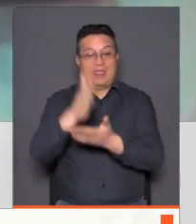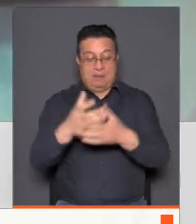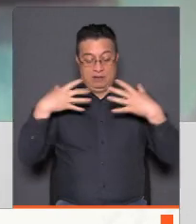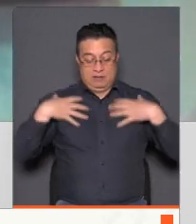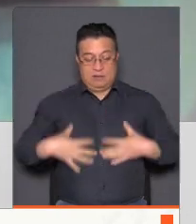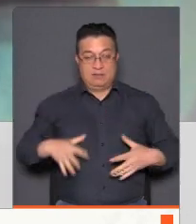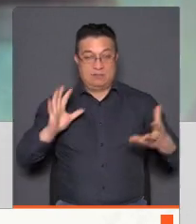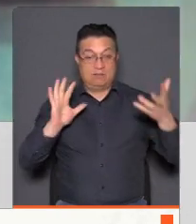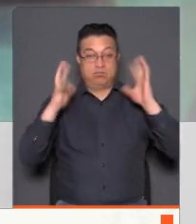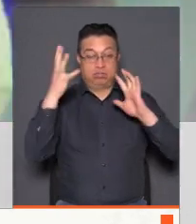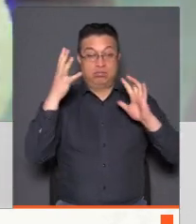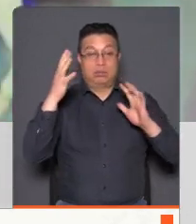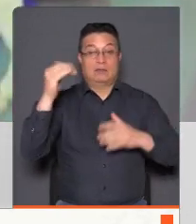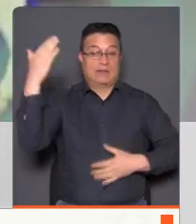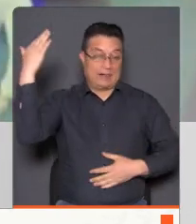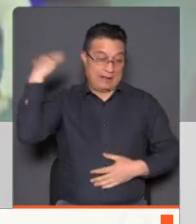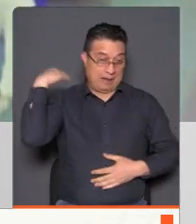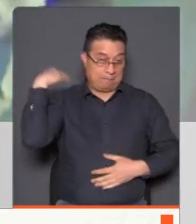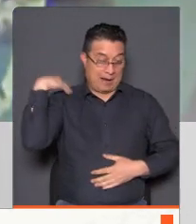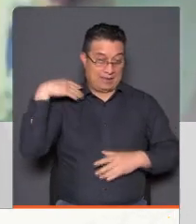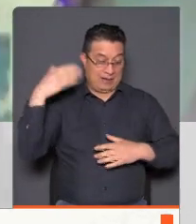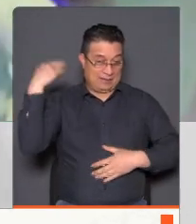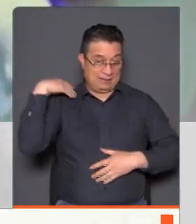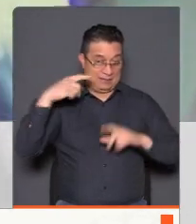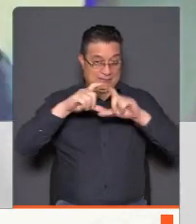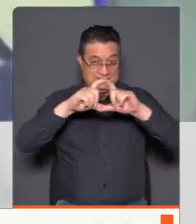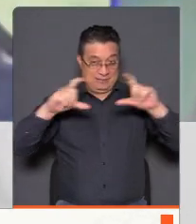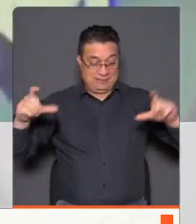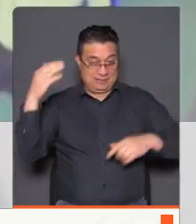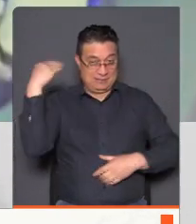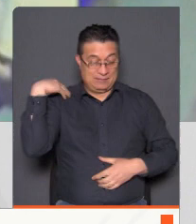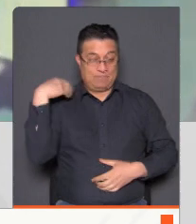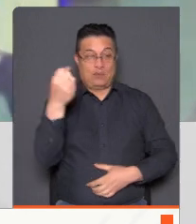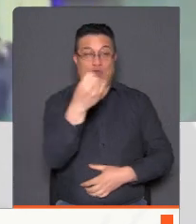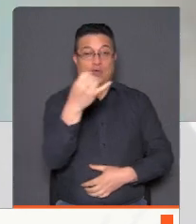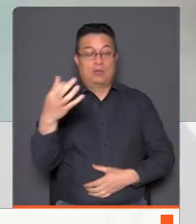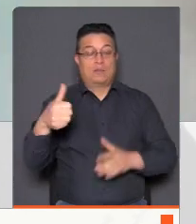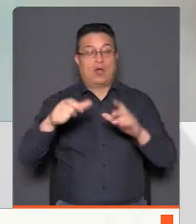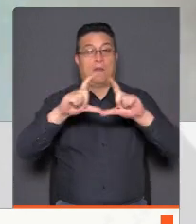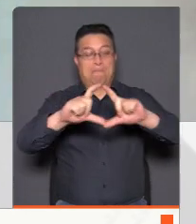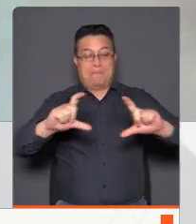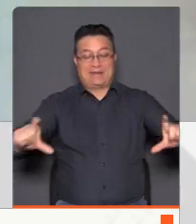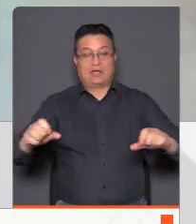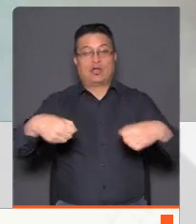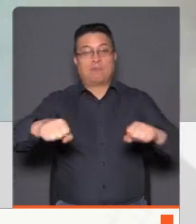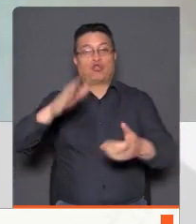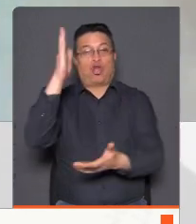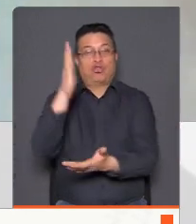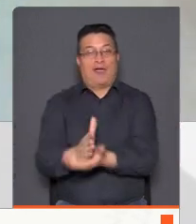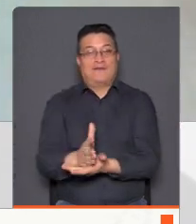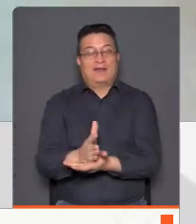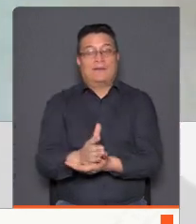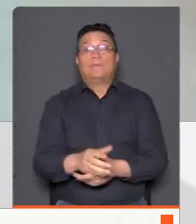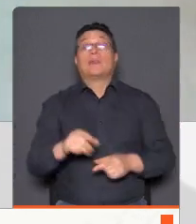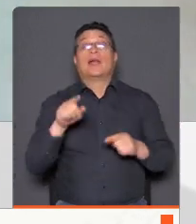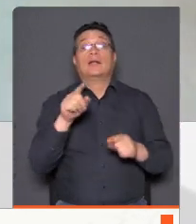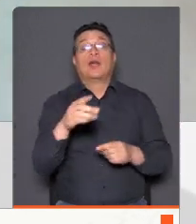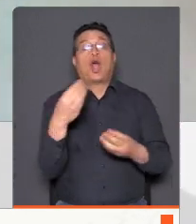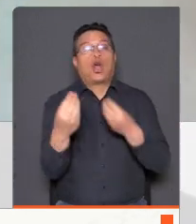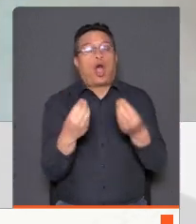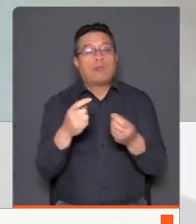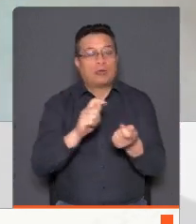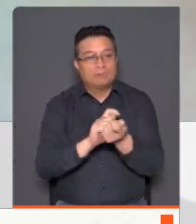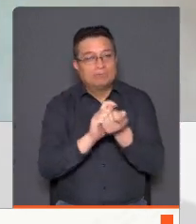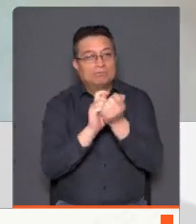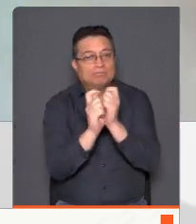reflectante y en la espalda tenían que llevar la placa patente. Y entonces, general, esto va hablando de cómo el delito va mutando y por